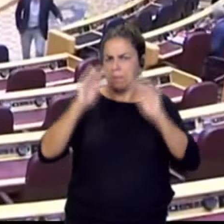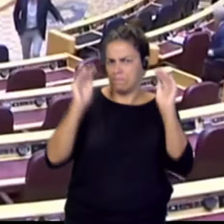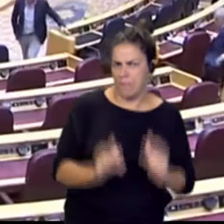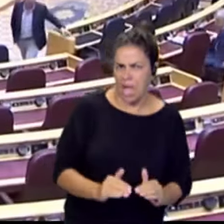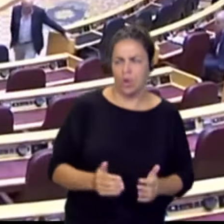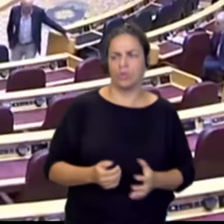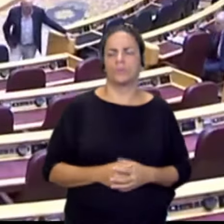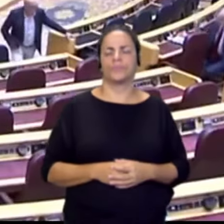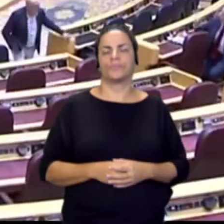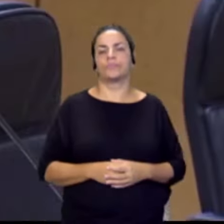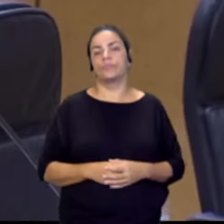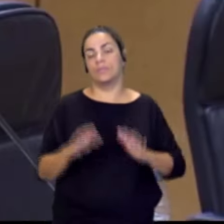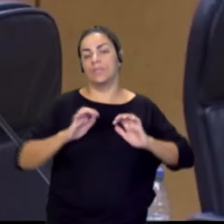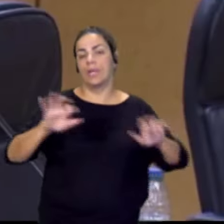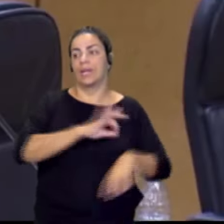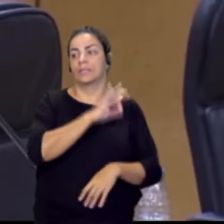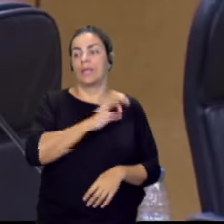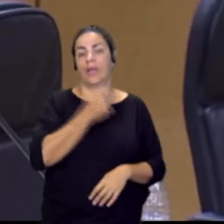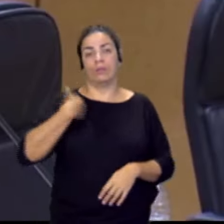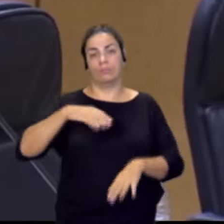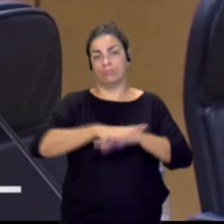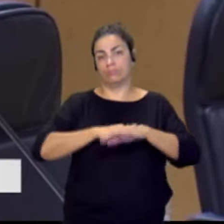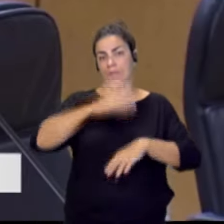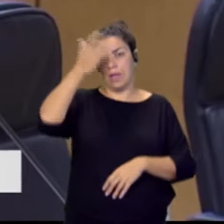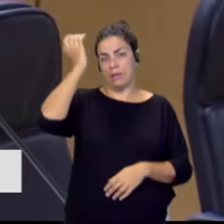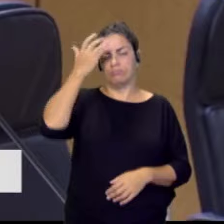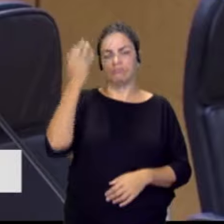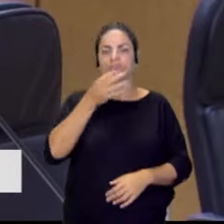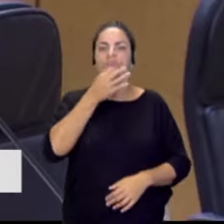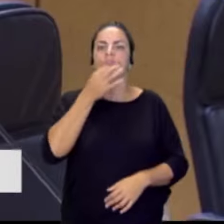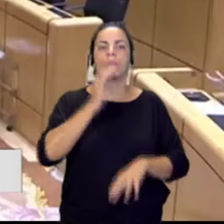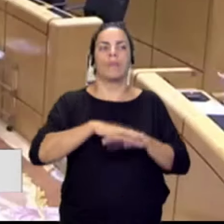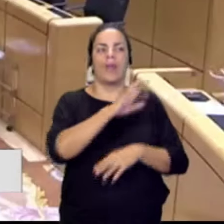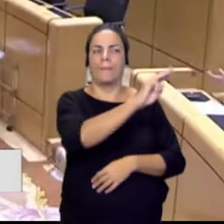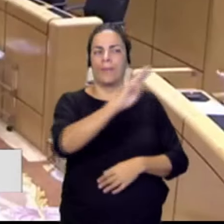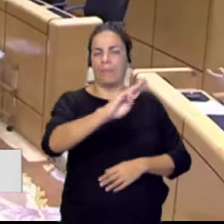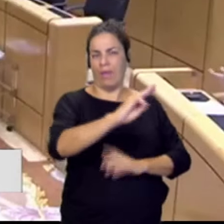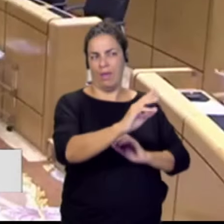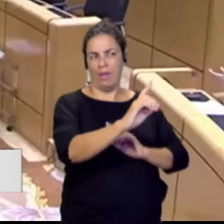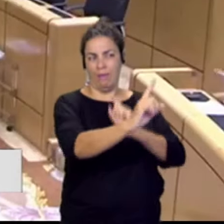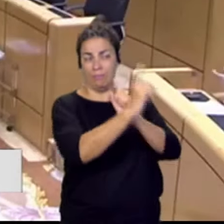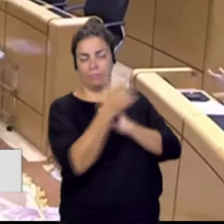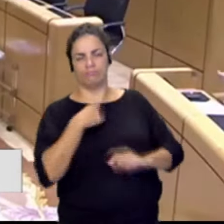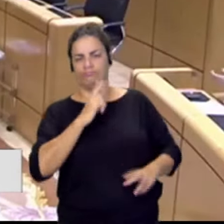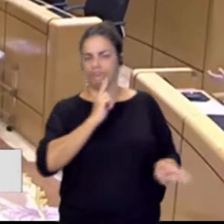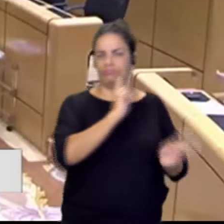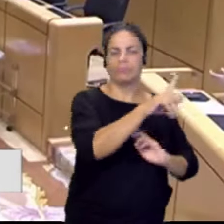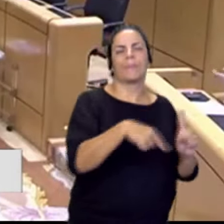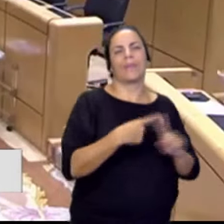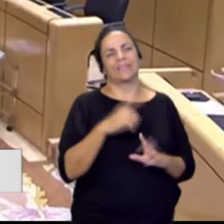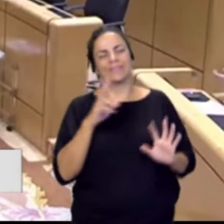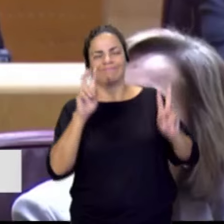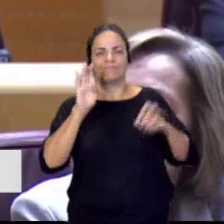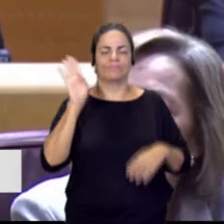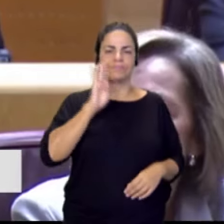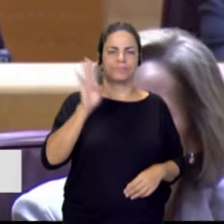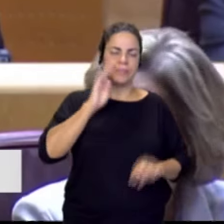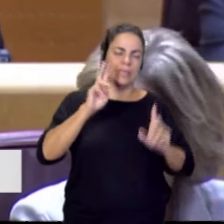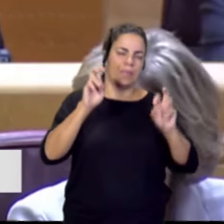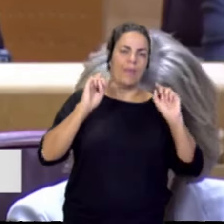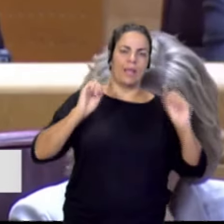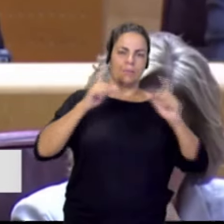Y en el Senado ha comparecido el ministro Ángel Víctor Torres para responder a las acusaciones del Partido Popular y la supuesta trama corrupta del caso